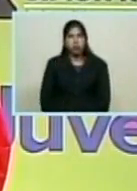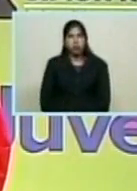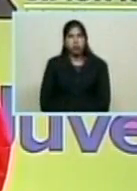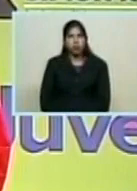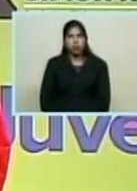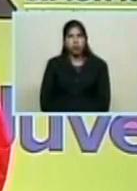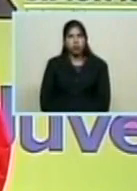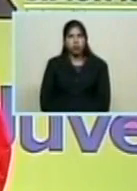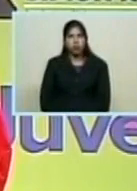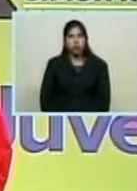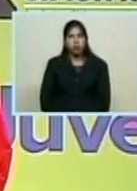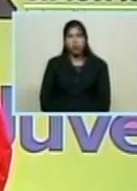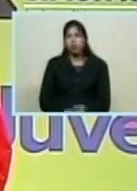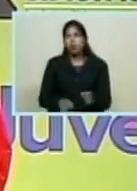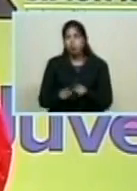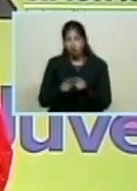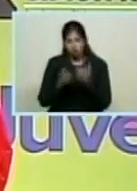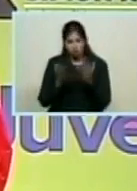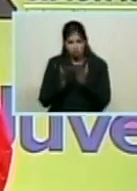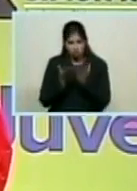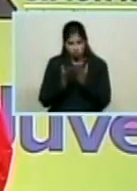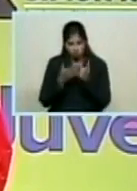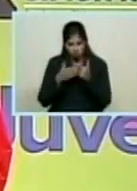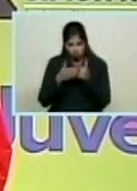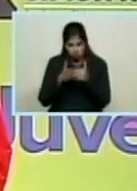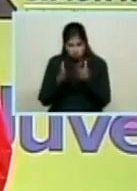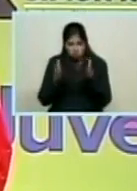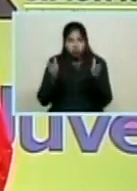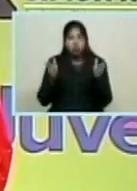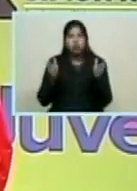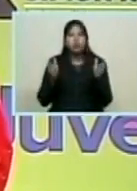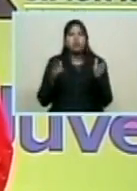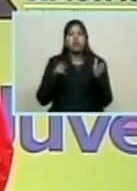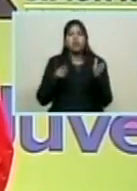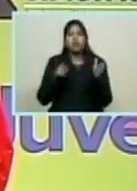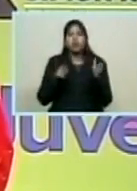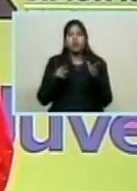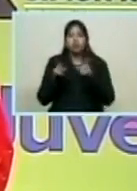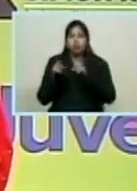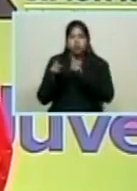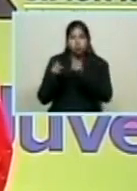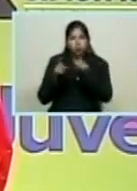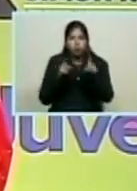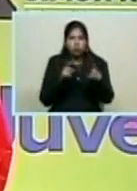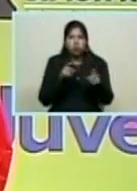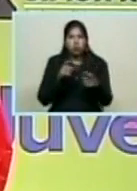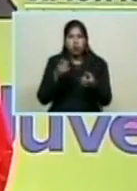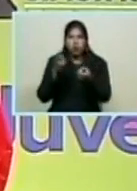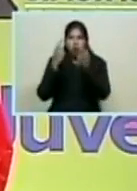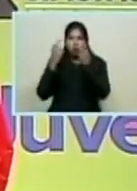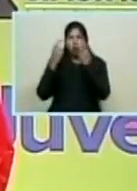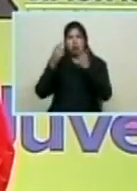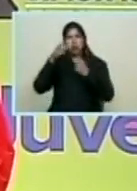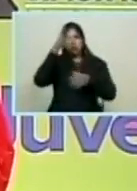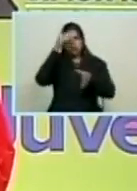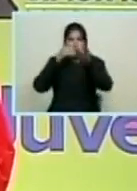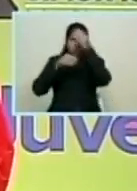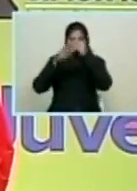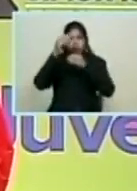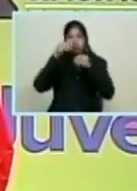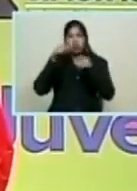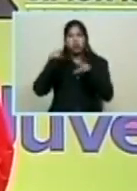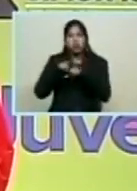Cada escuela como un centro de producción de saberes, como un centro de integración de la